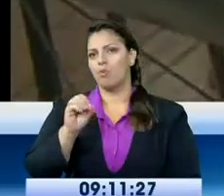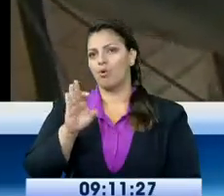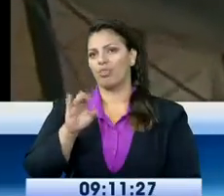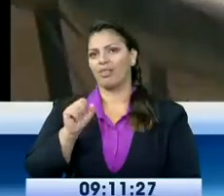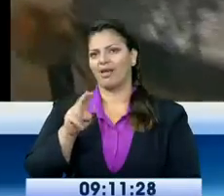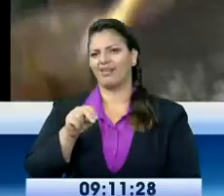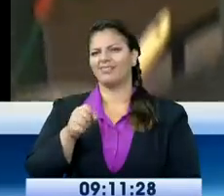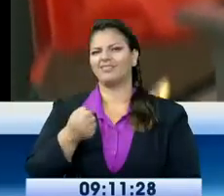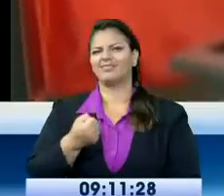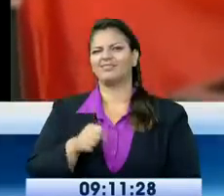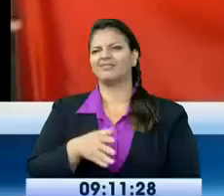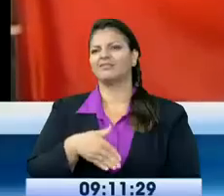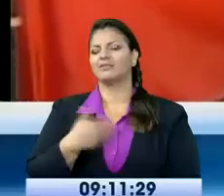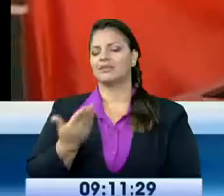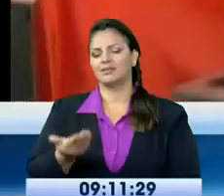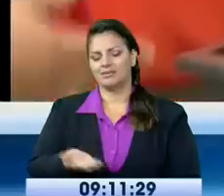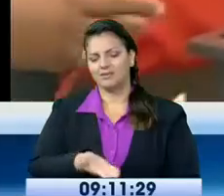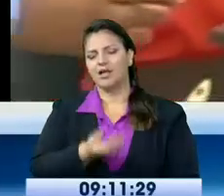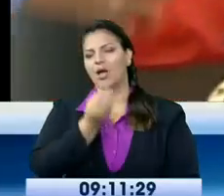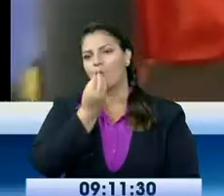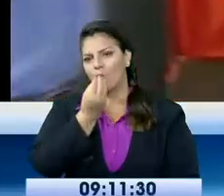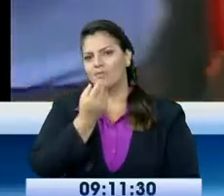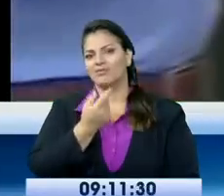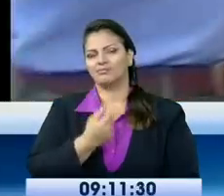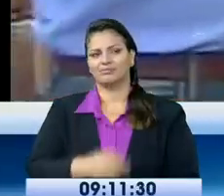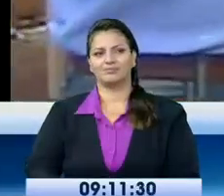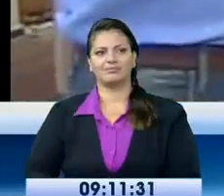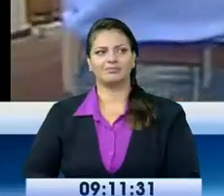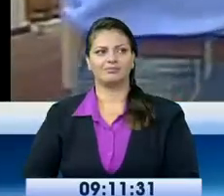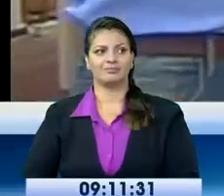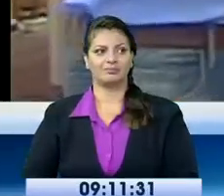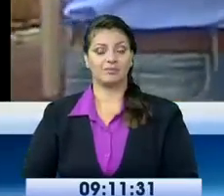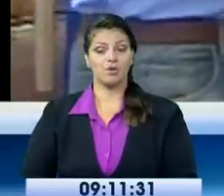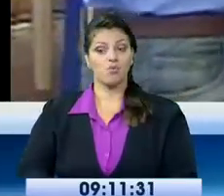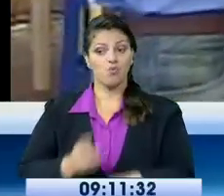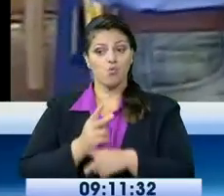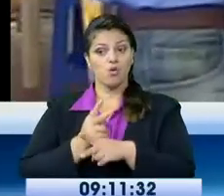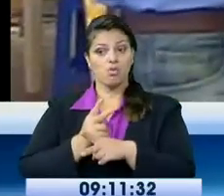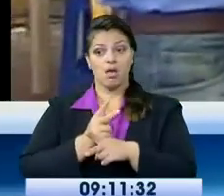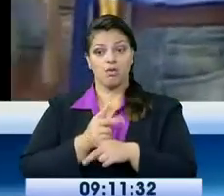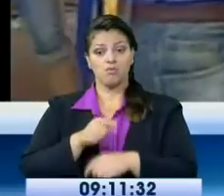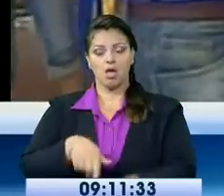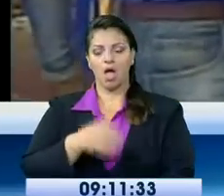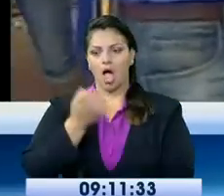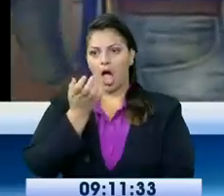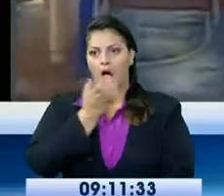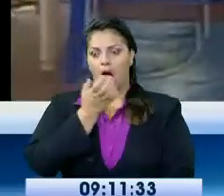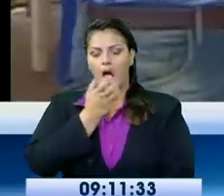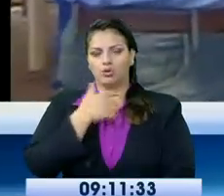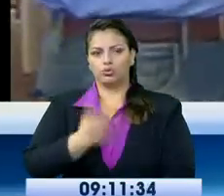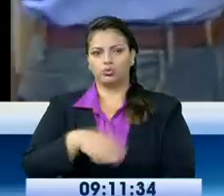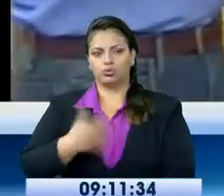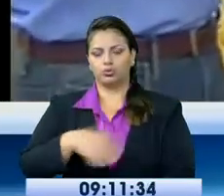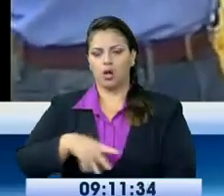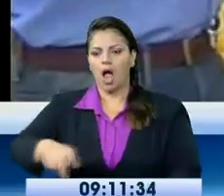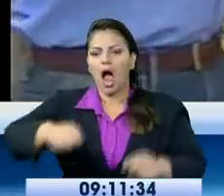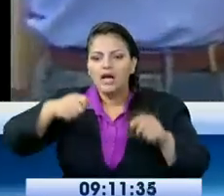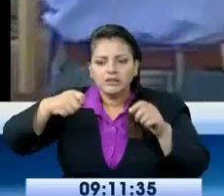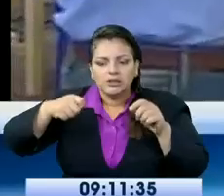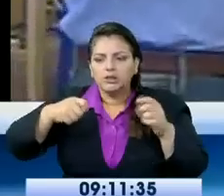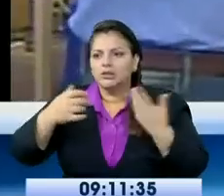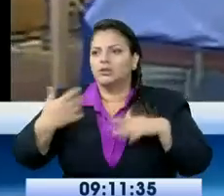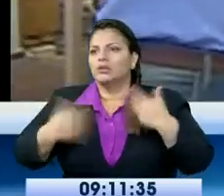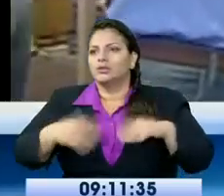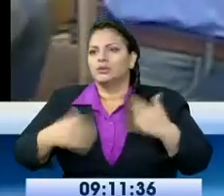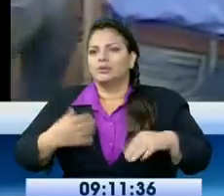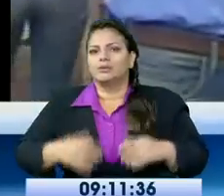bien, los chuzos, sobre todo porque son tan rápidos. Bueno, cuidado, se quema, porque están calientitos, pero son tan rápidos que uno coge su chuzo y puede